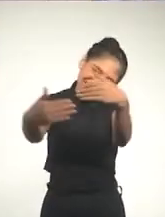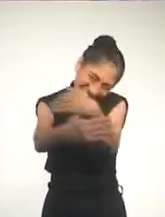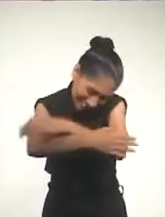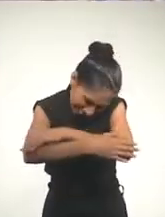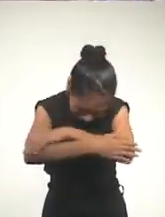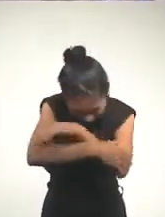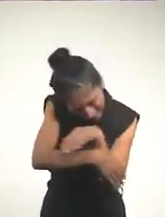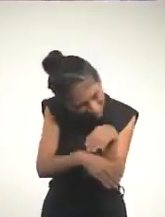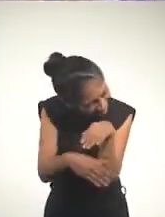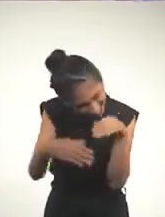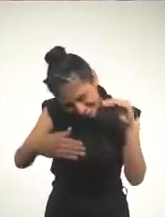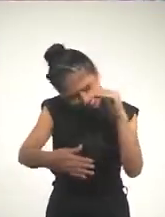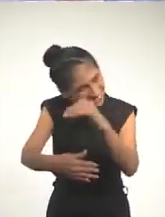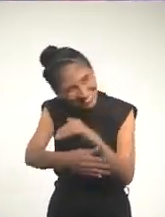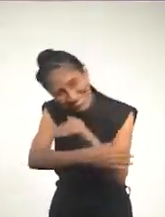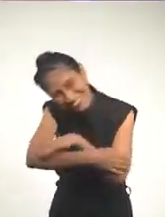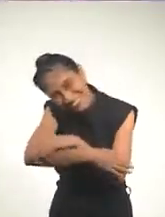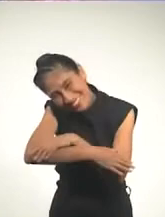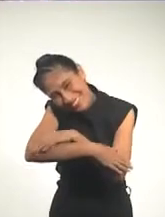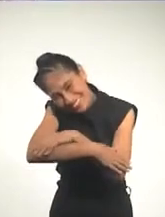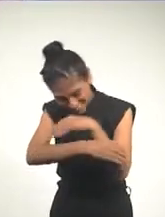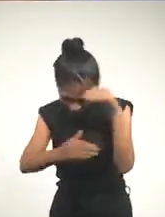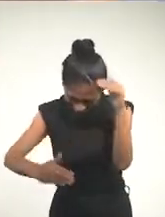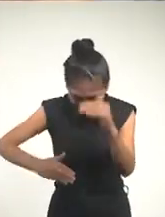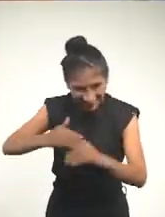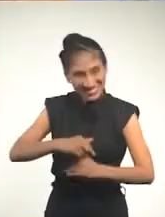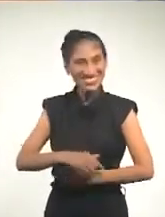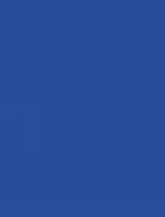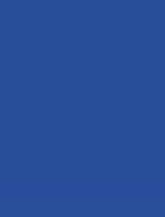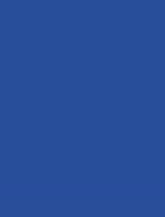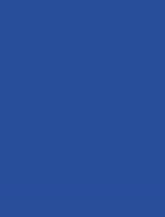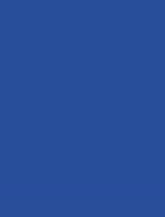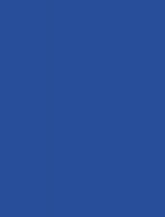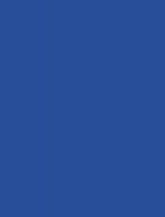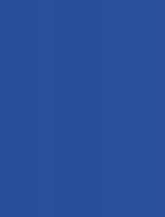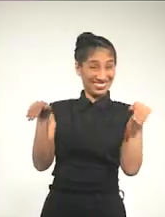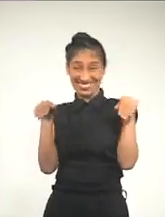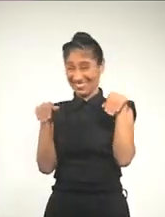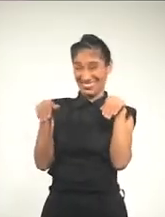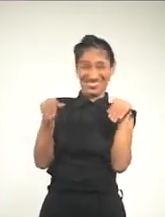¡Abrazo! ¡Abrazo, grupale!